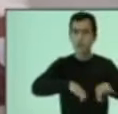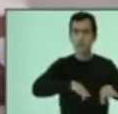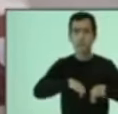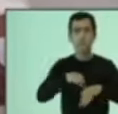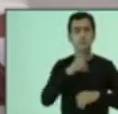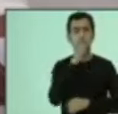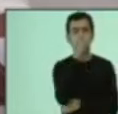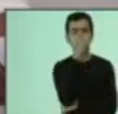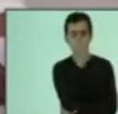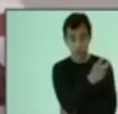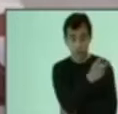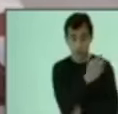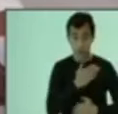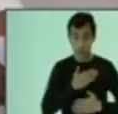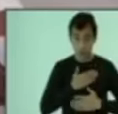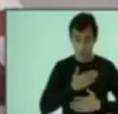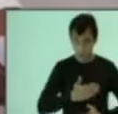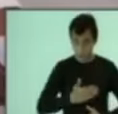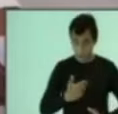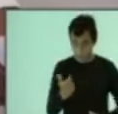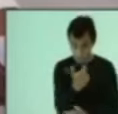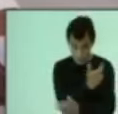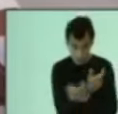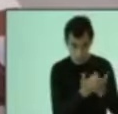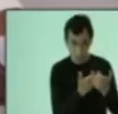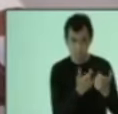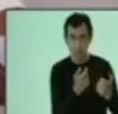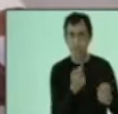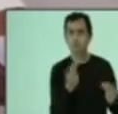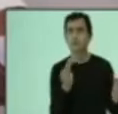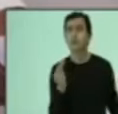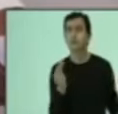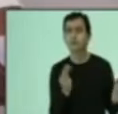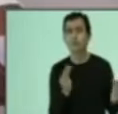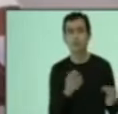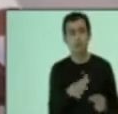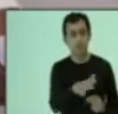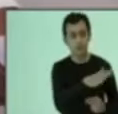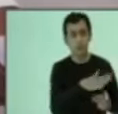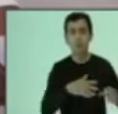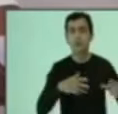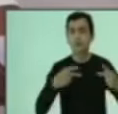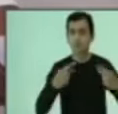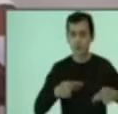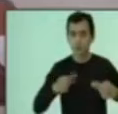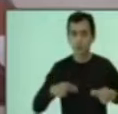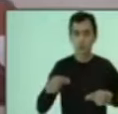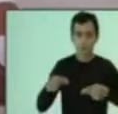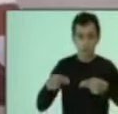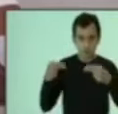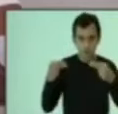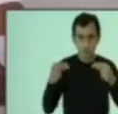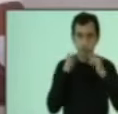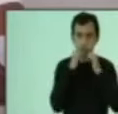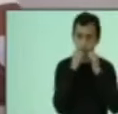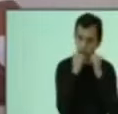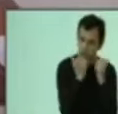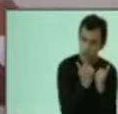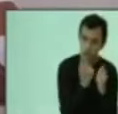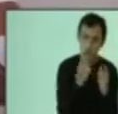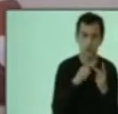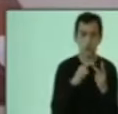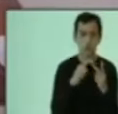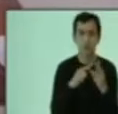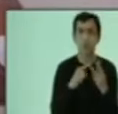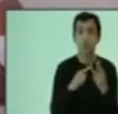tenemos que decir que la justicia económica requiere de la participación armónica de los particulares, las organizaciones sociales,